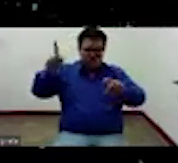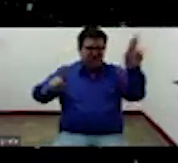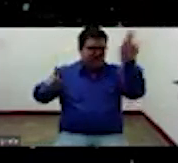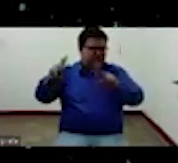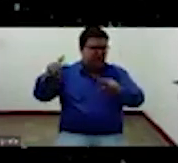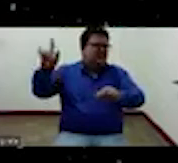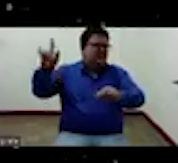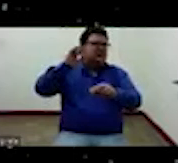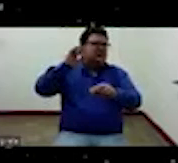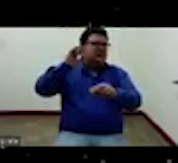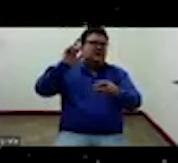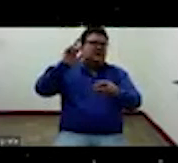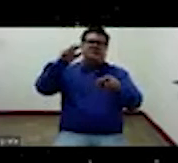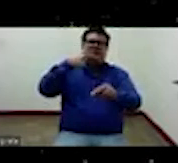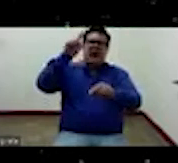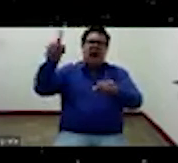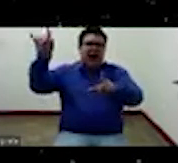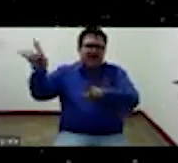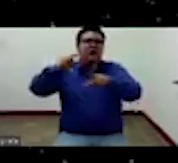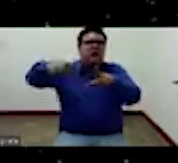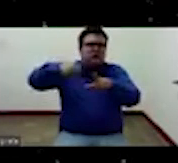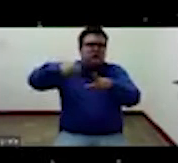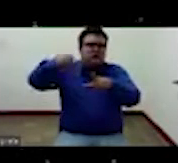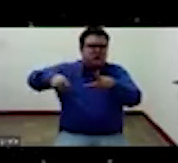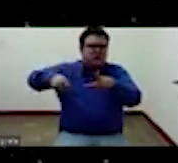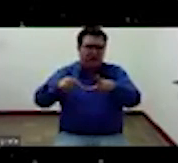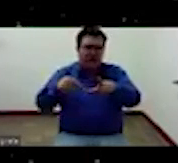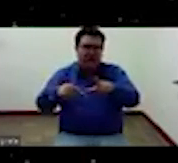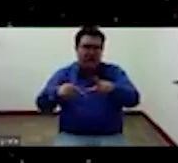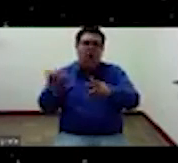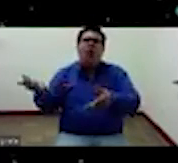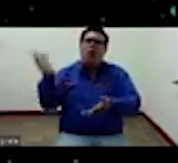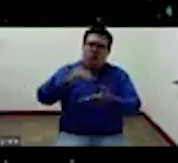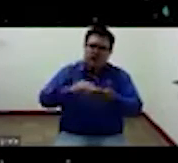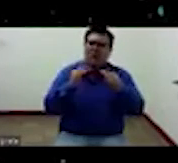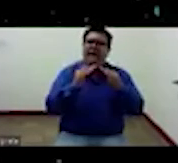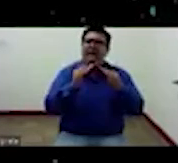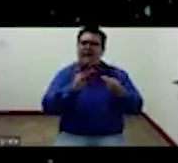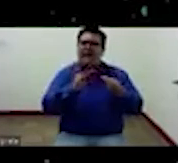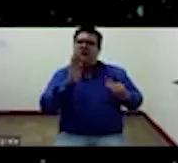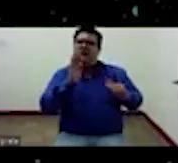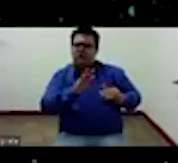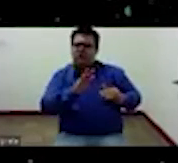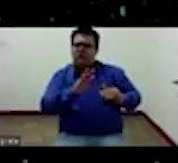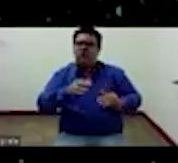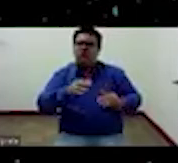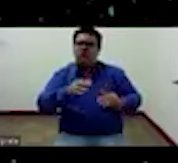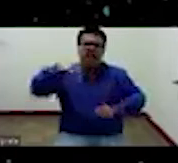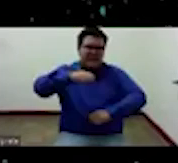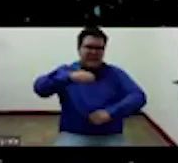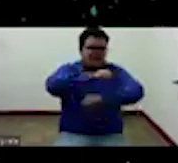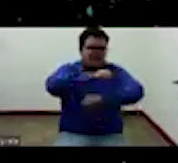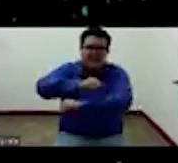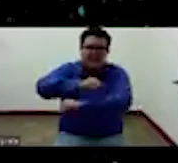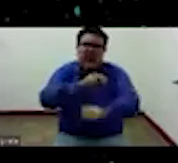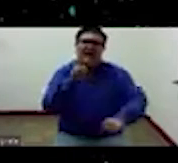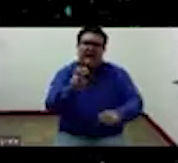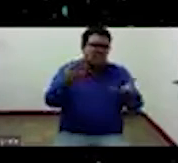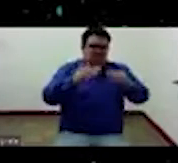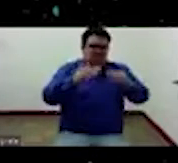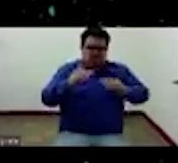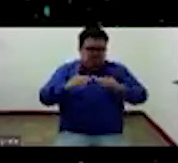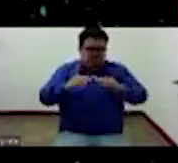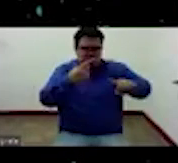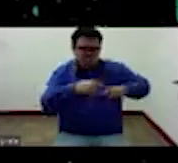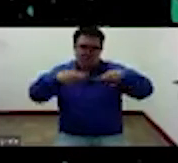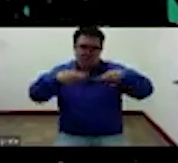Cuando se hacen excavaciones y la restauración de la casa de los 7 balcones, la casa de las urnas, etcétera, ahí que queda a